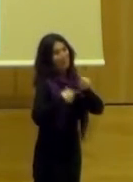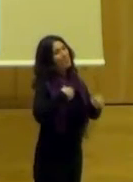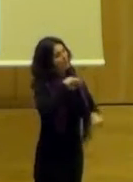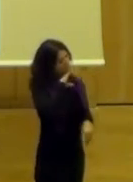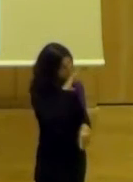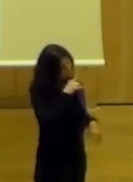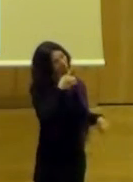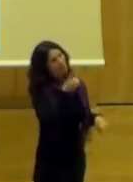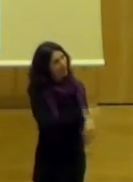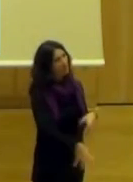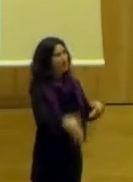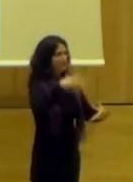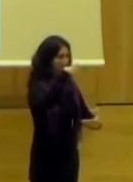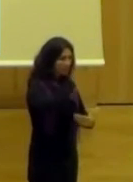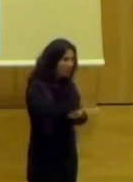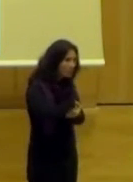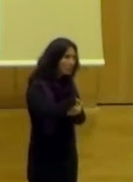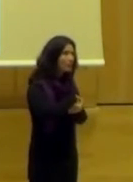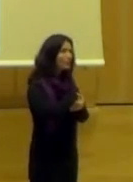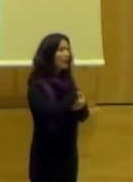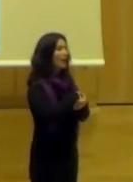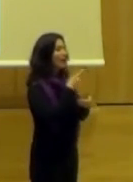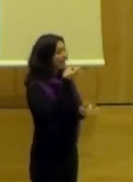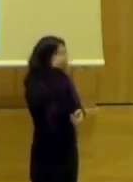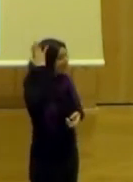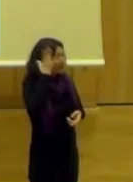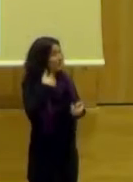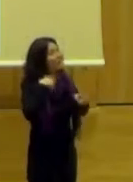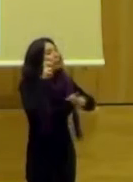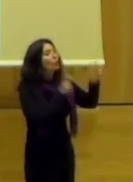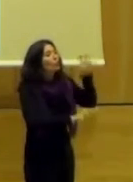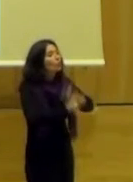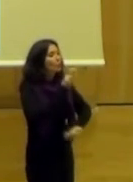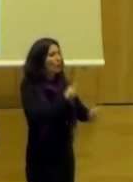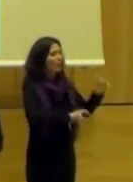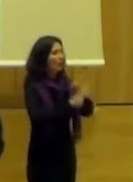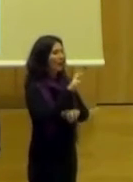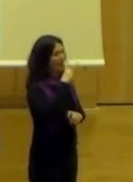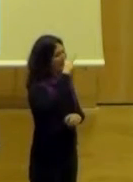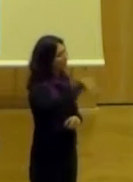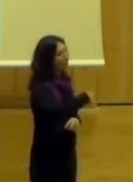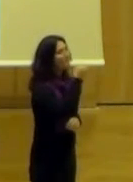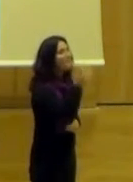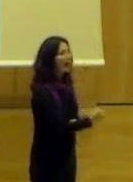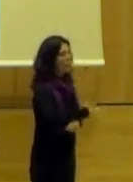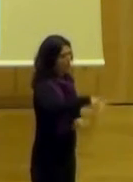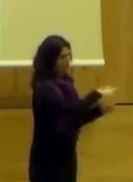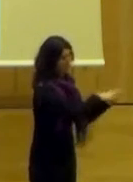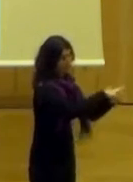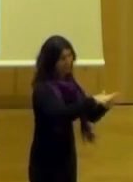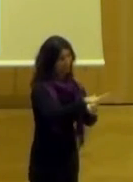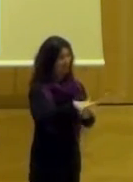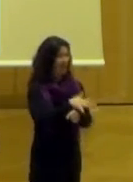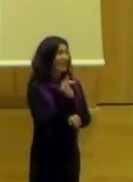me alegro también que se incluya una iniciativa que lo que busca también es la revalorización de los barrios y